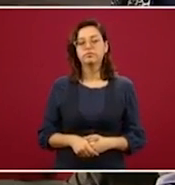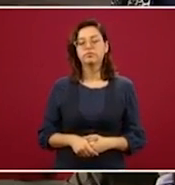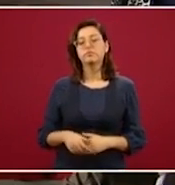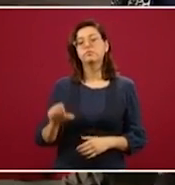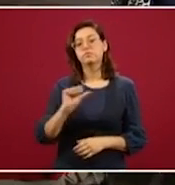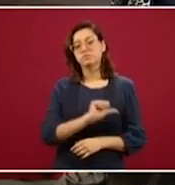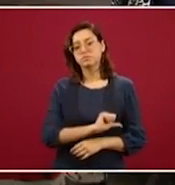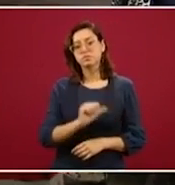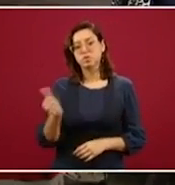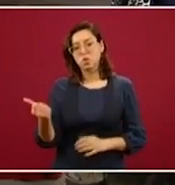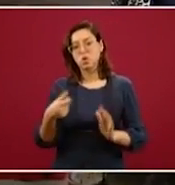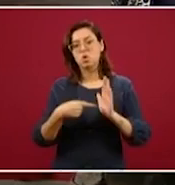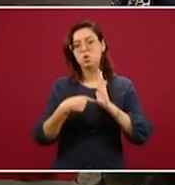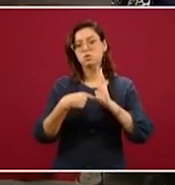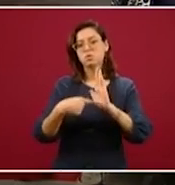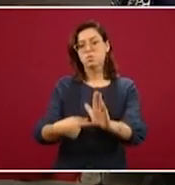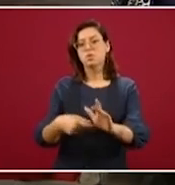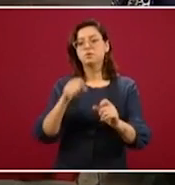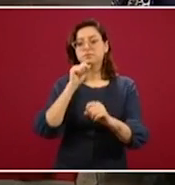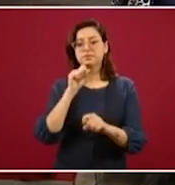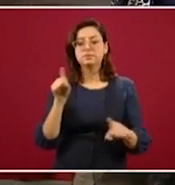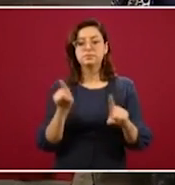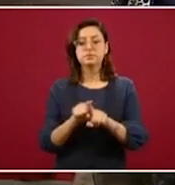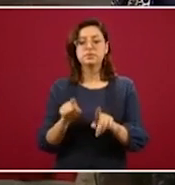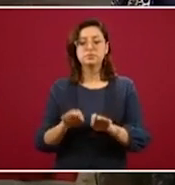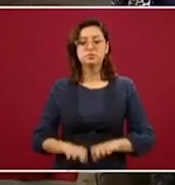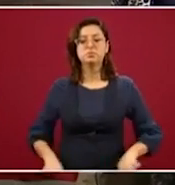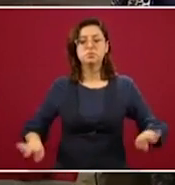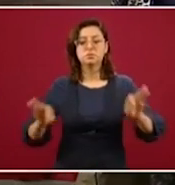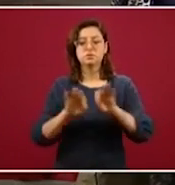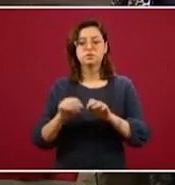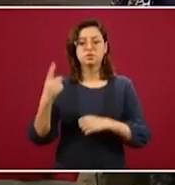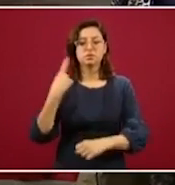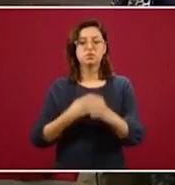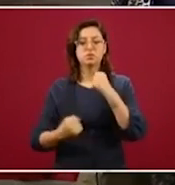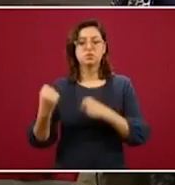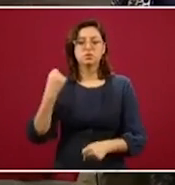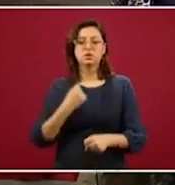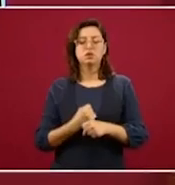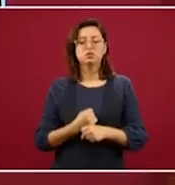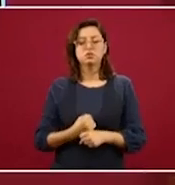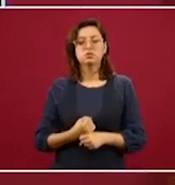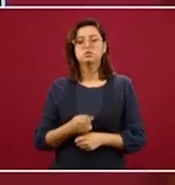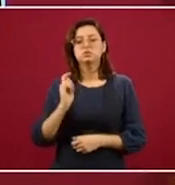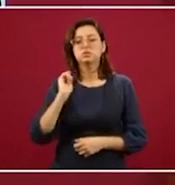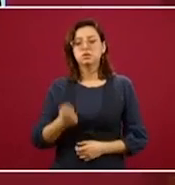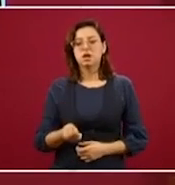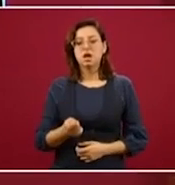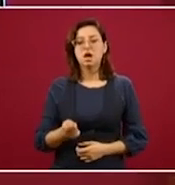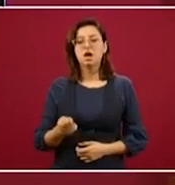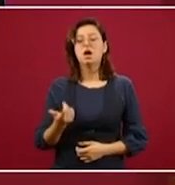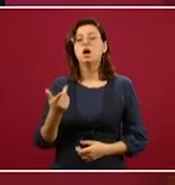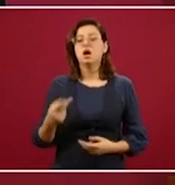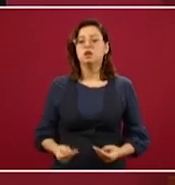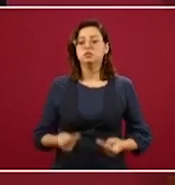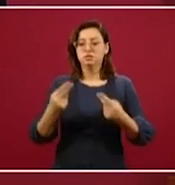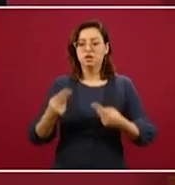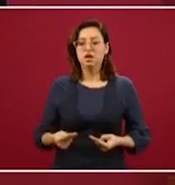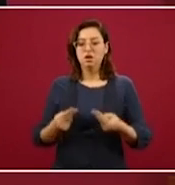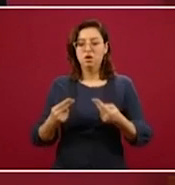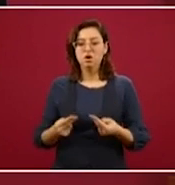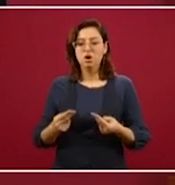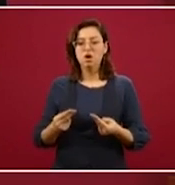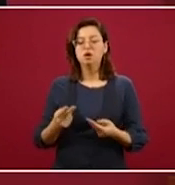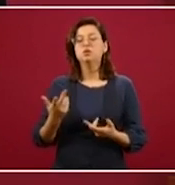Otro de los resultados que queremos presentarles, también importantes del año pasado, es que más del 90% de los negocios tienen más de un